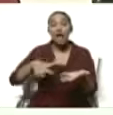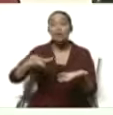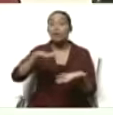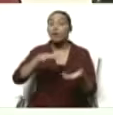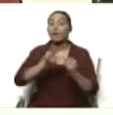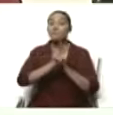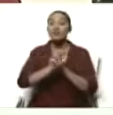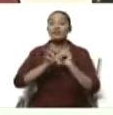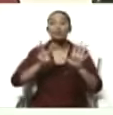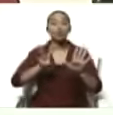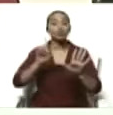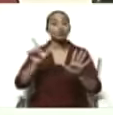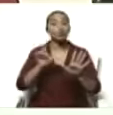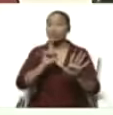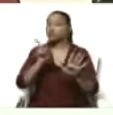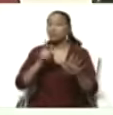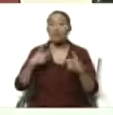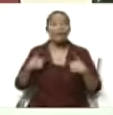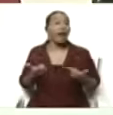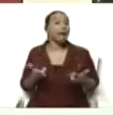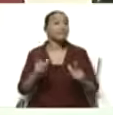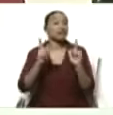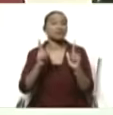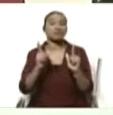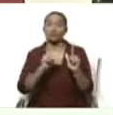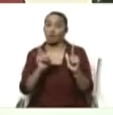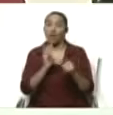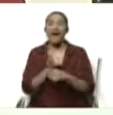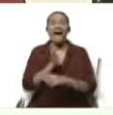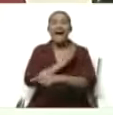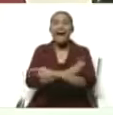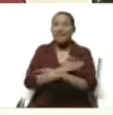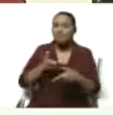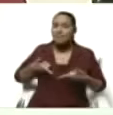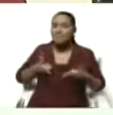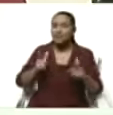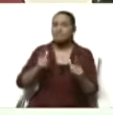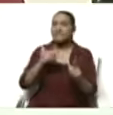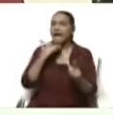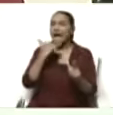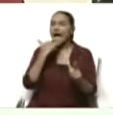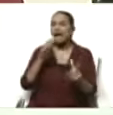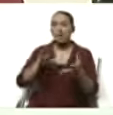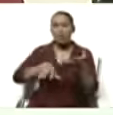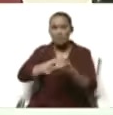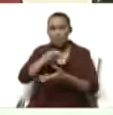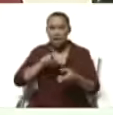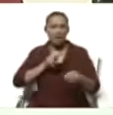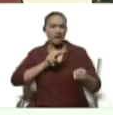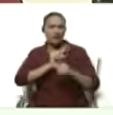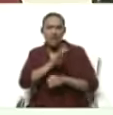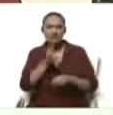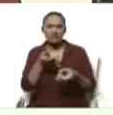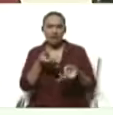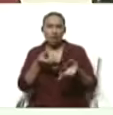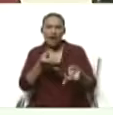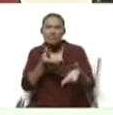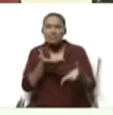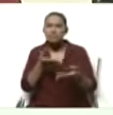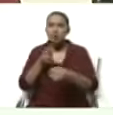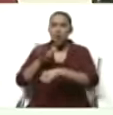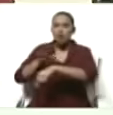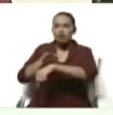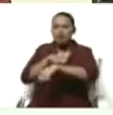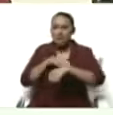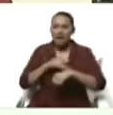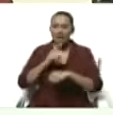vamos a permitir no solo después del 28 antes tampoco vamos a permitir ni violencia ni guarimba ni llamados a